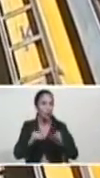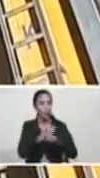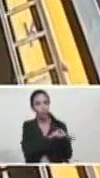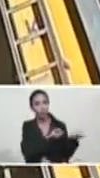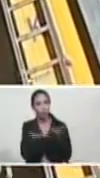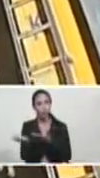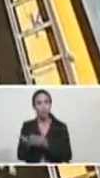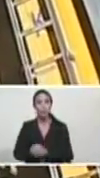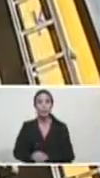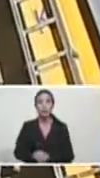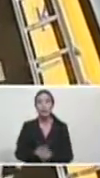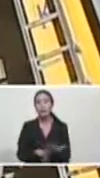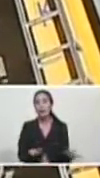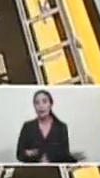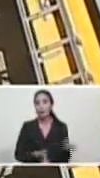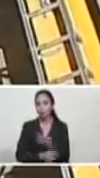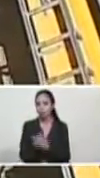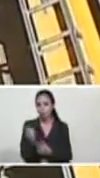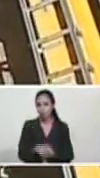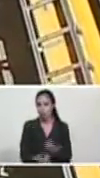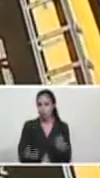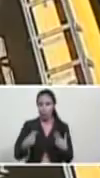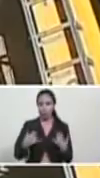Y bueno, para poder nosotros